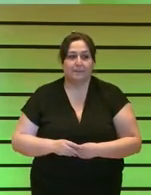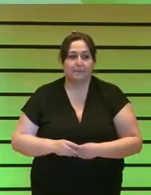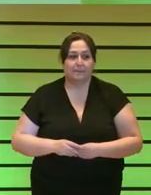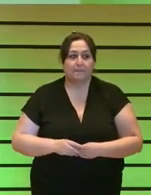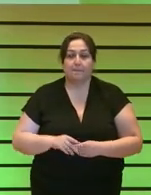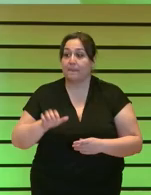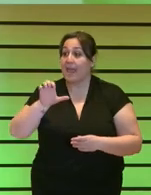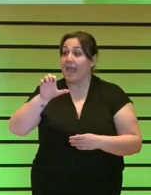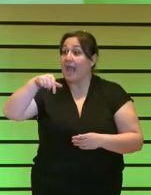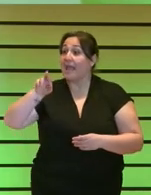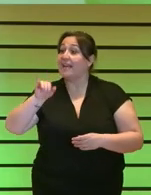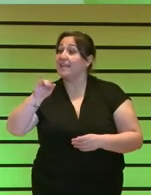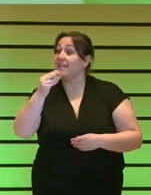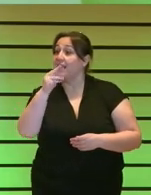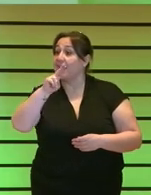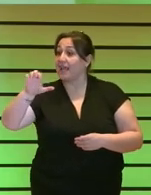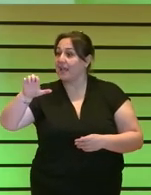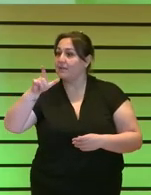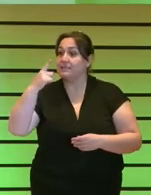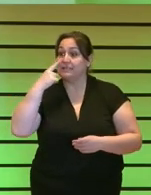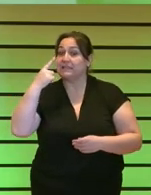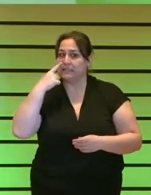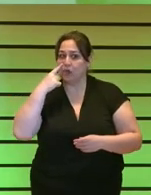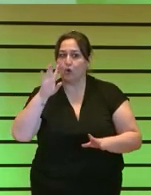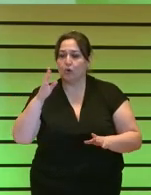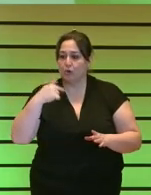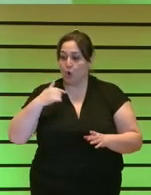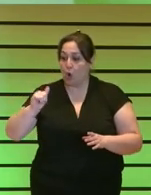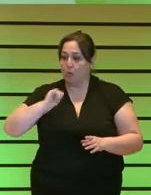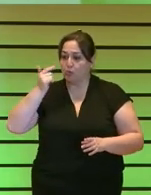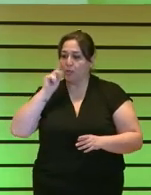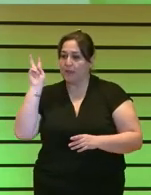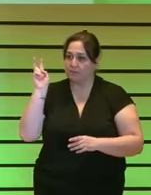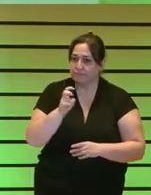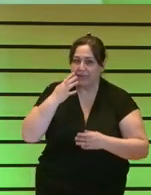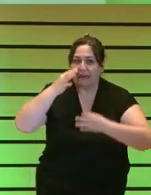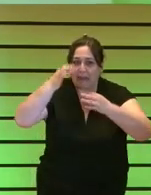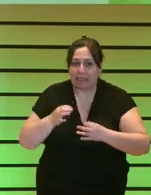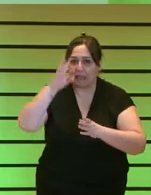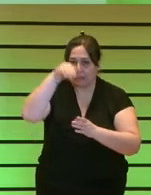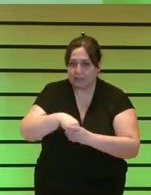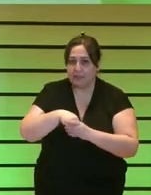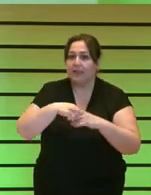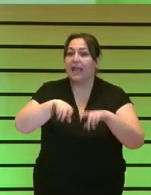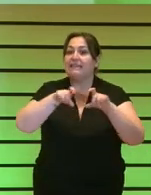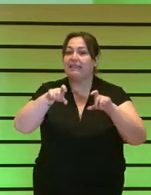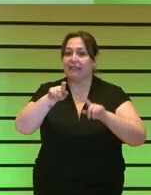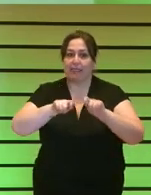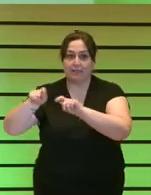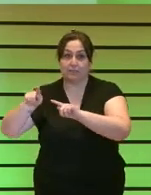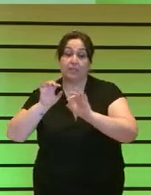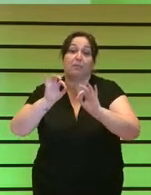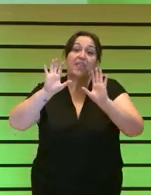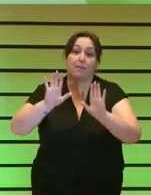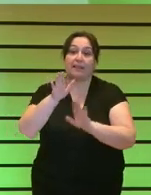Enrique es testigo yo he tenido la oportunidad de acercarme a la realidad de muchas de esas entidades fundamentalmente en Aragón pero también fuera de